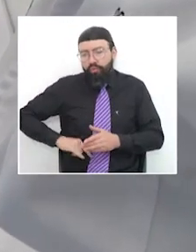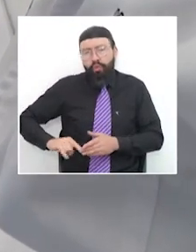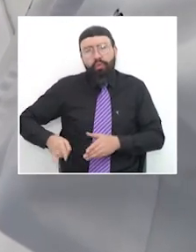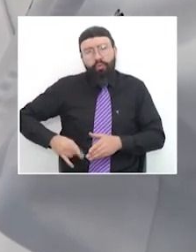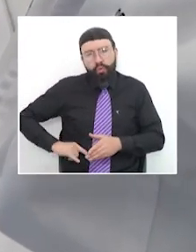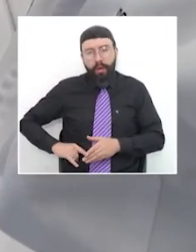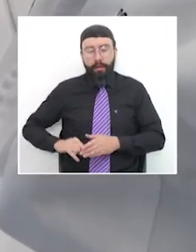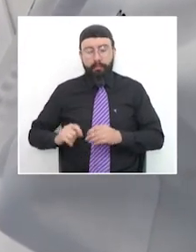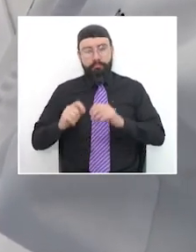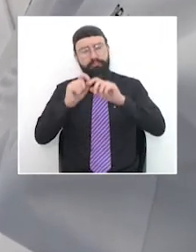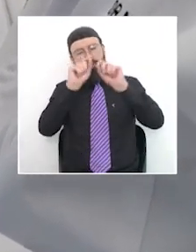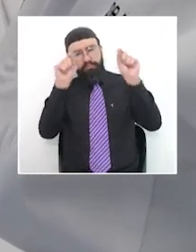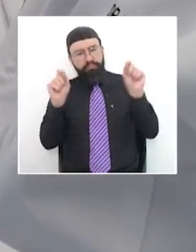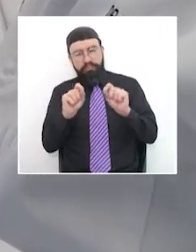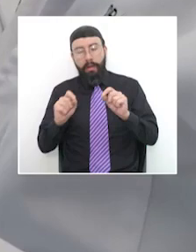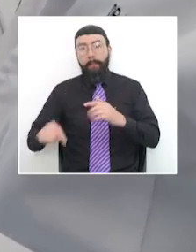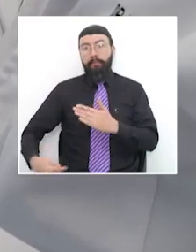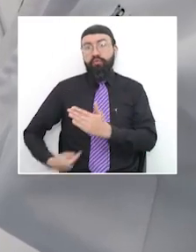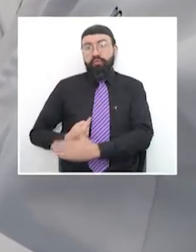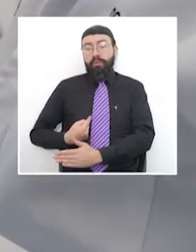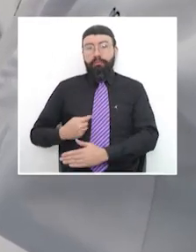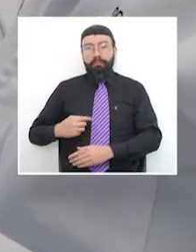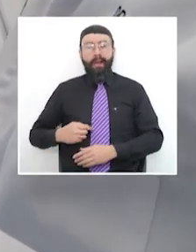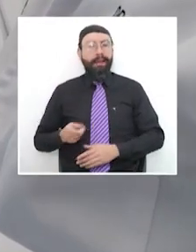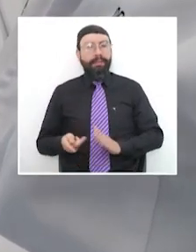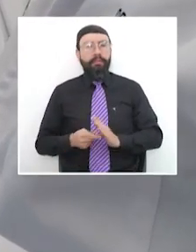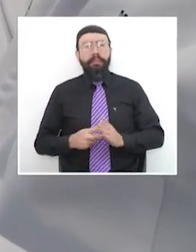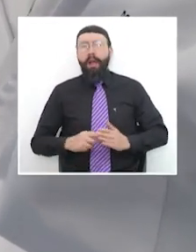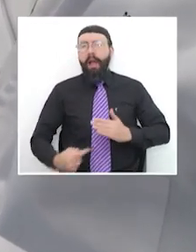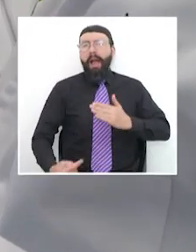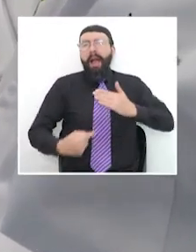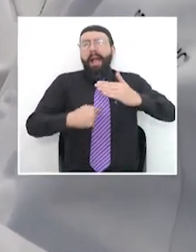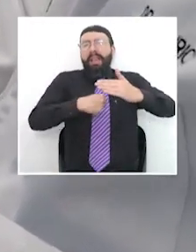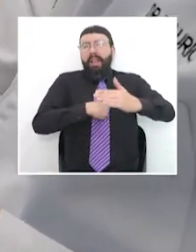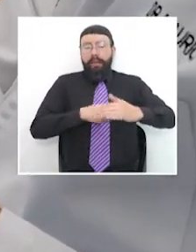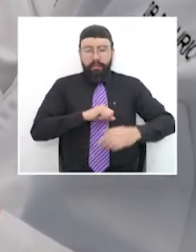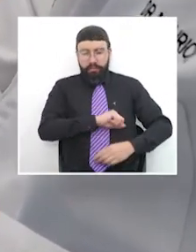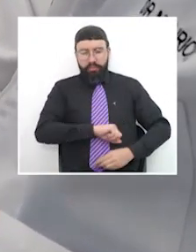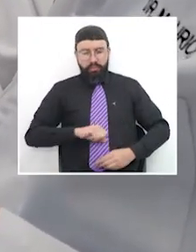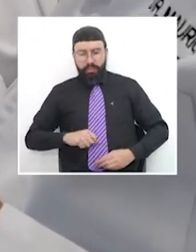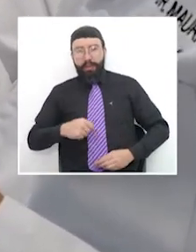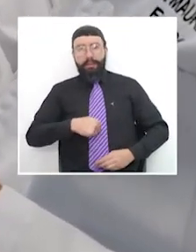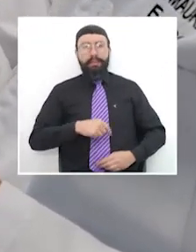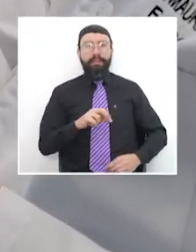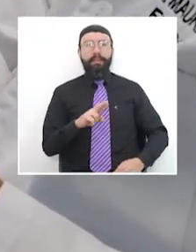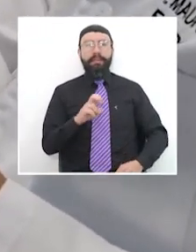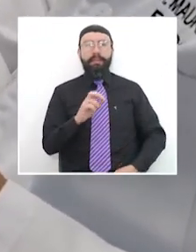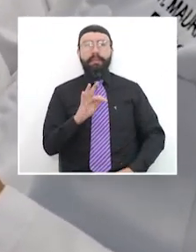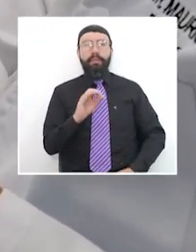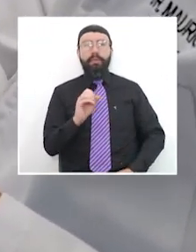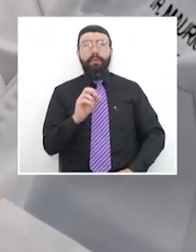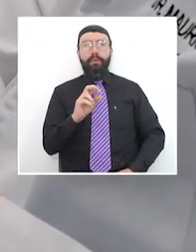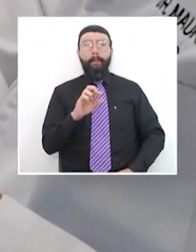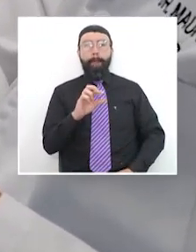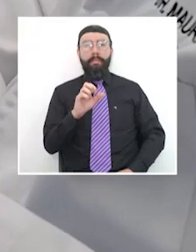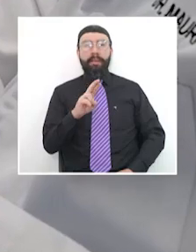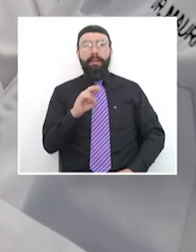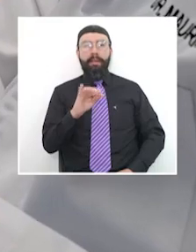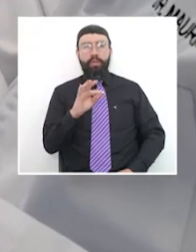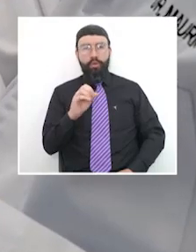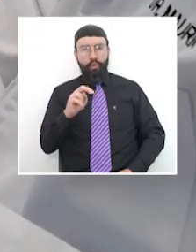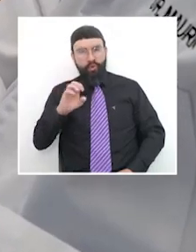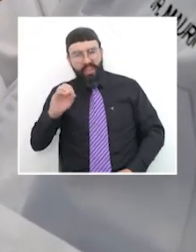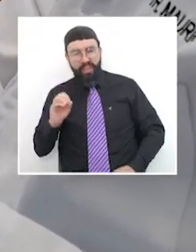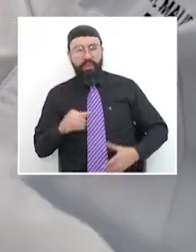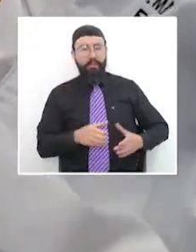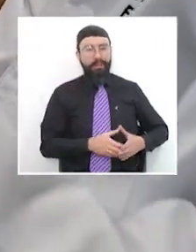más profundidad. Entonces lo utilizamos para órganos más internos, para ver el retroperitoneo, el páncreas, órganos más profundos dentro